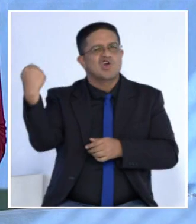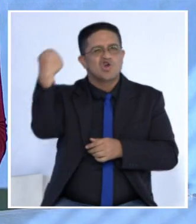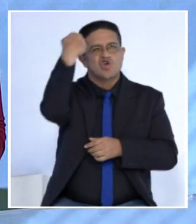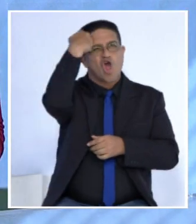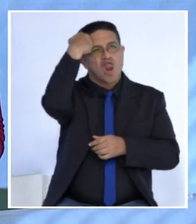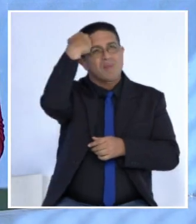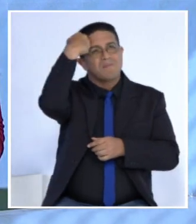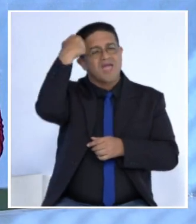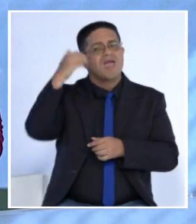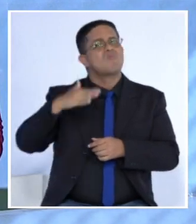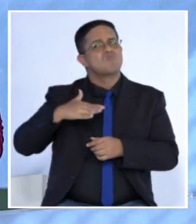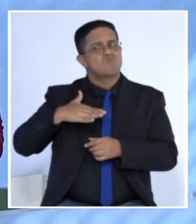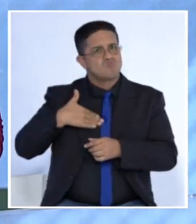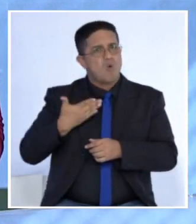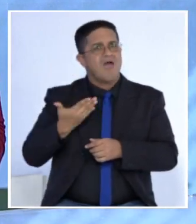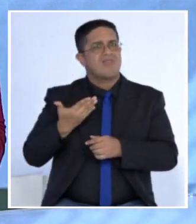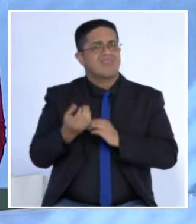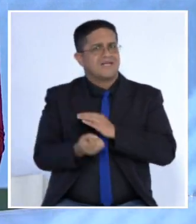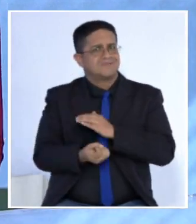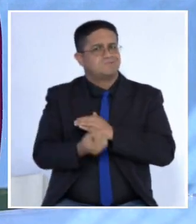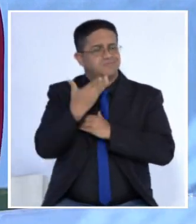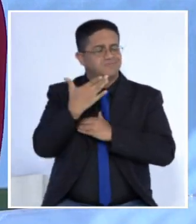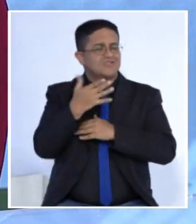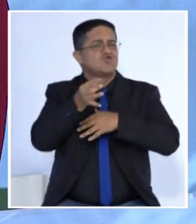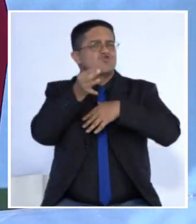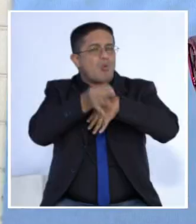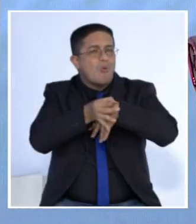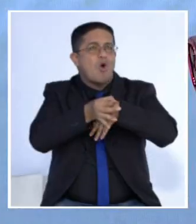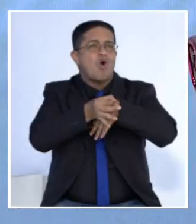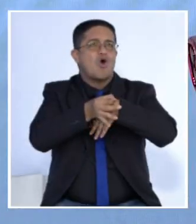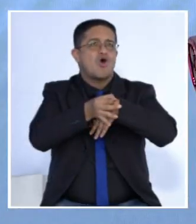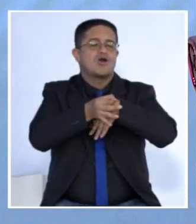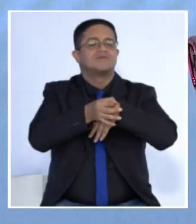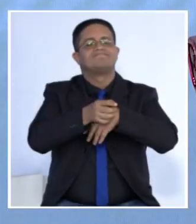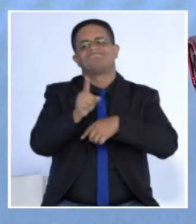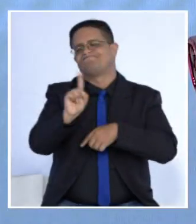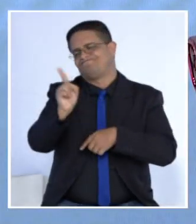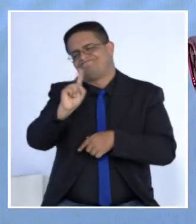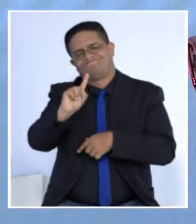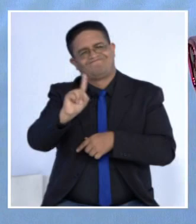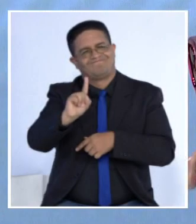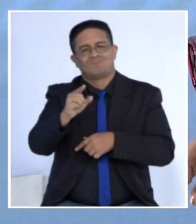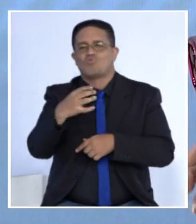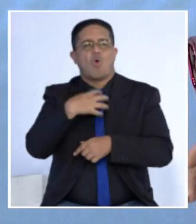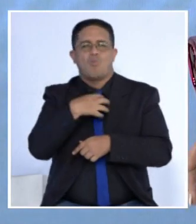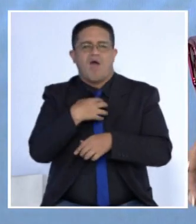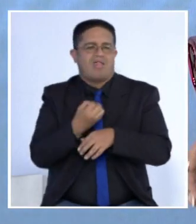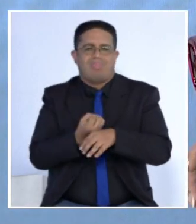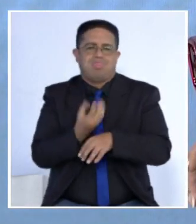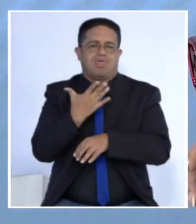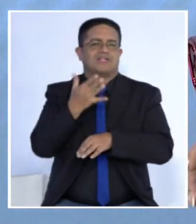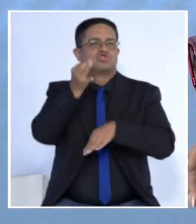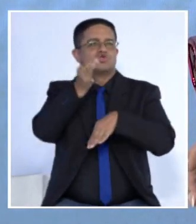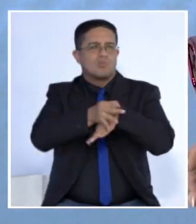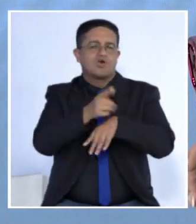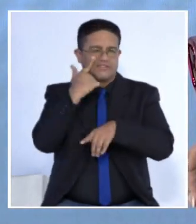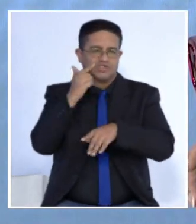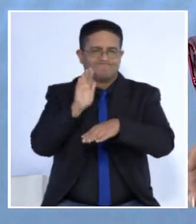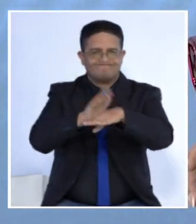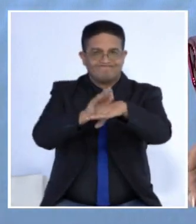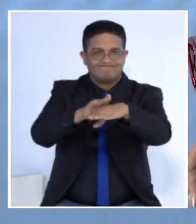cabeza puede generar un tumor cerebral? No, un golpe en la cabeza no puede generar un tumor cerebral y de hecho, quiero aclarar